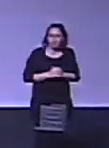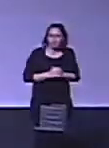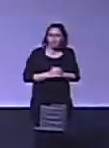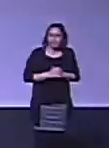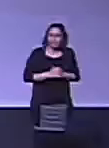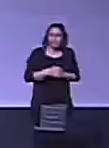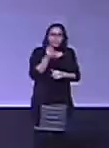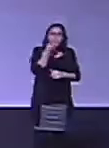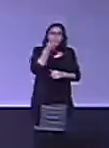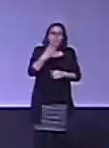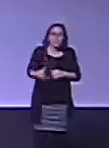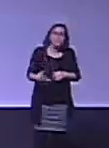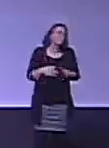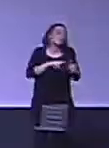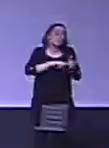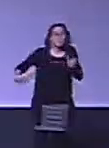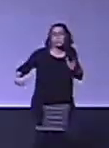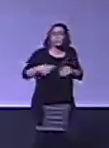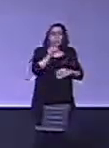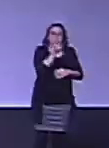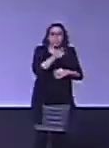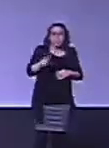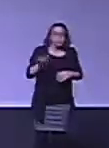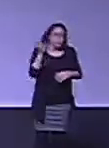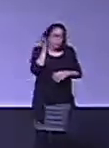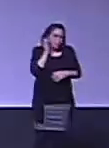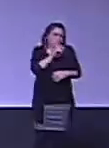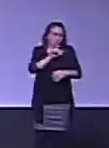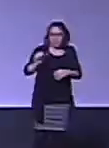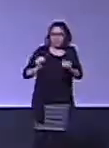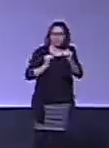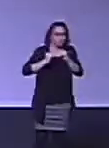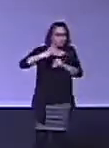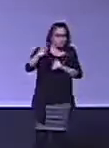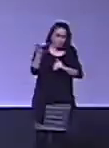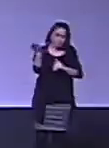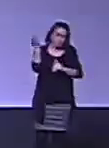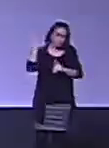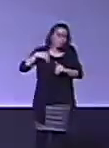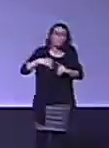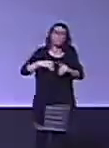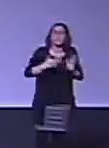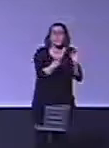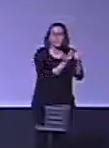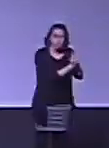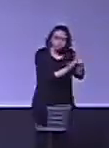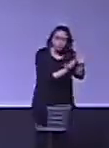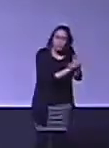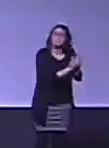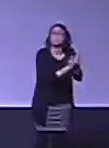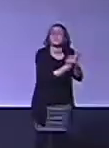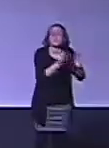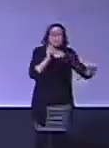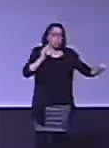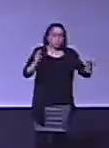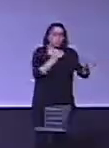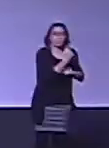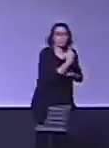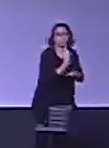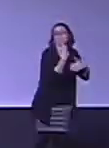Gipuzkoako 100 emakume baino gehiagok profesional gisa jokatu zuten Euskal Herriko pilotalekuetan 1917